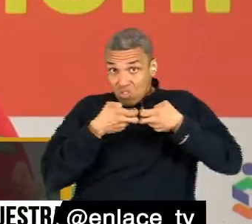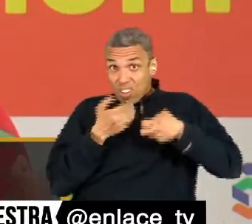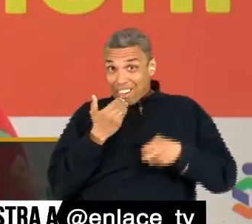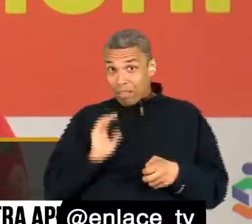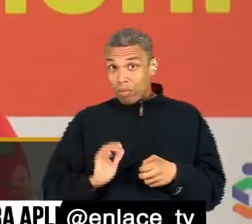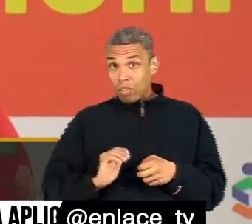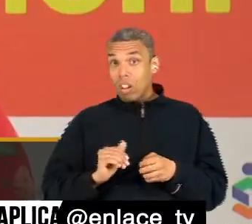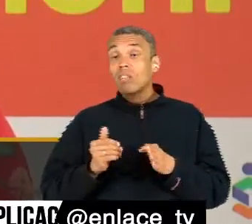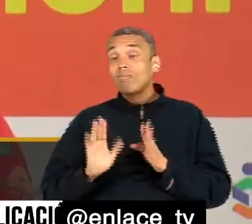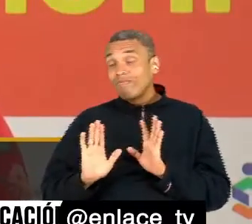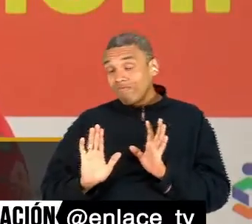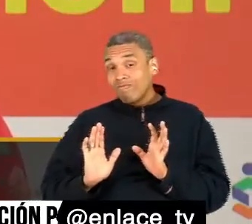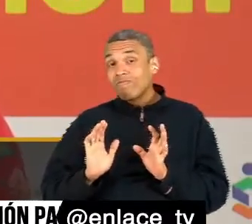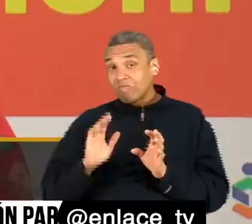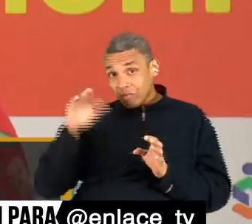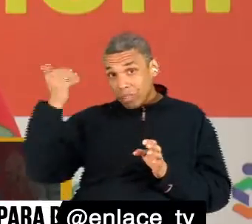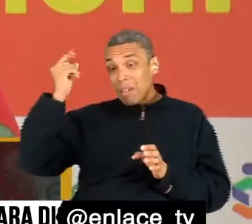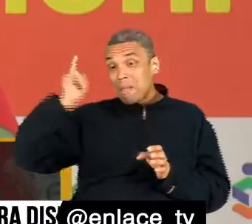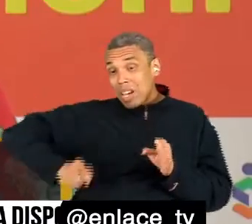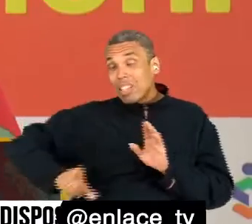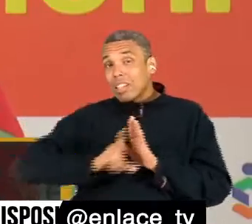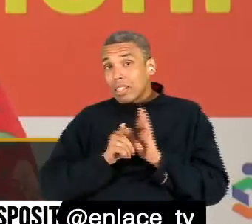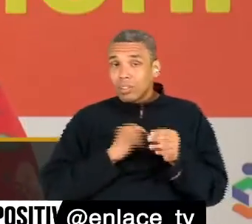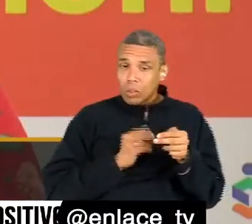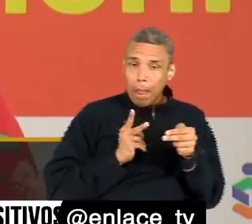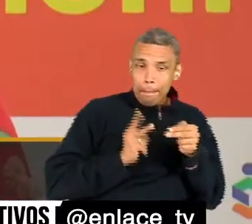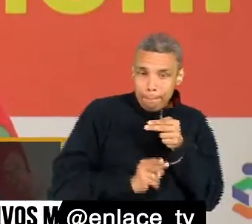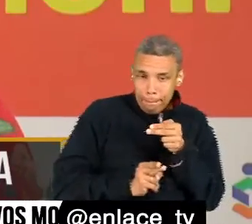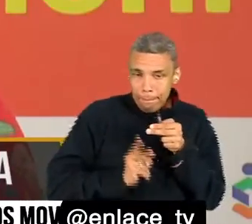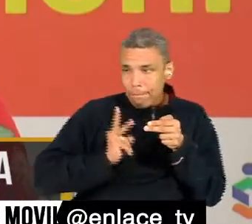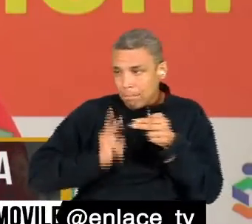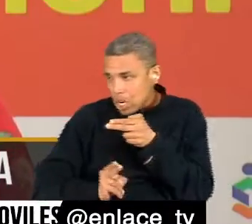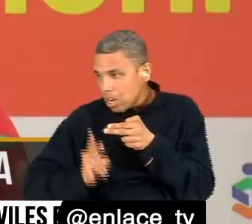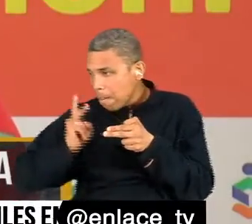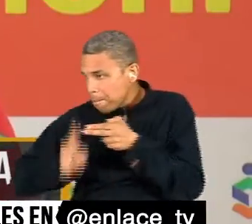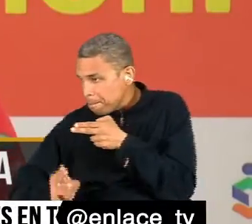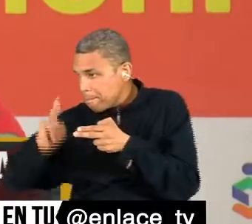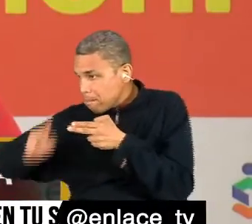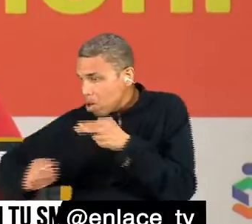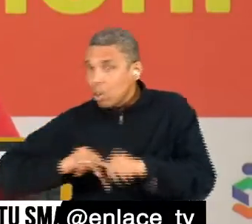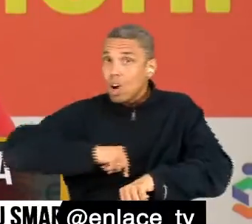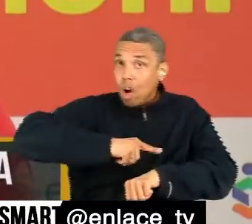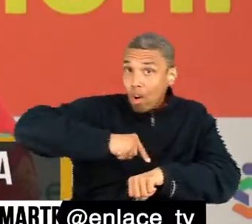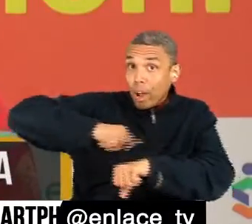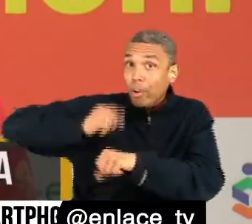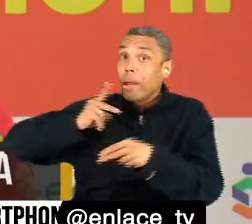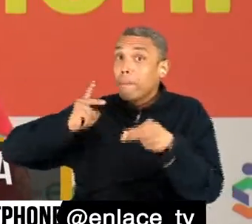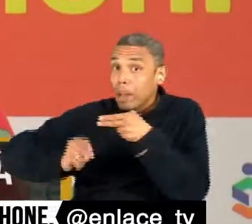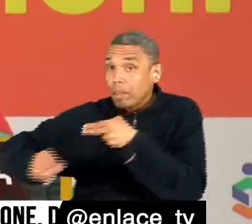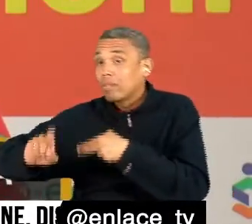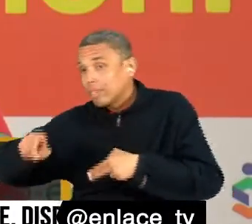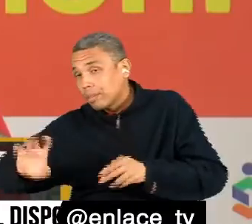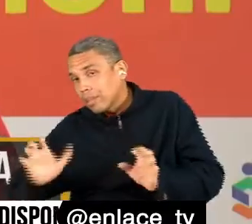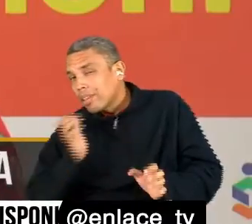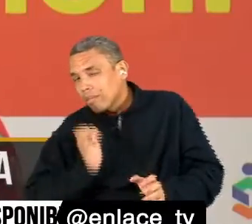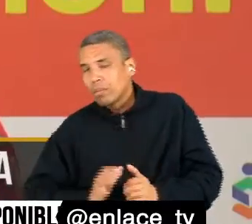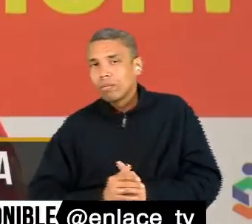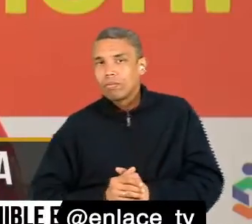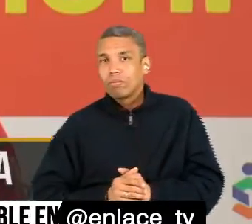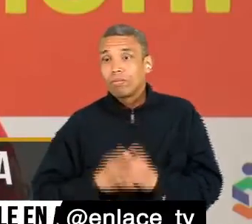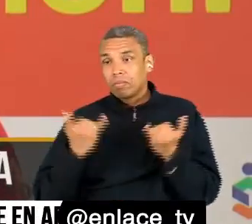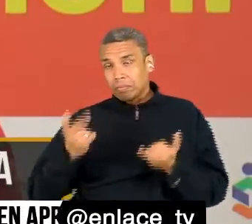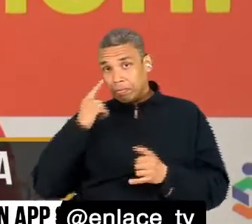hay unos días de 4.4, otros de 2.3, pero digamos que en general lo que ha informado